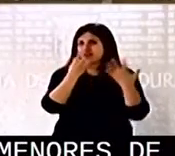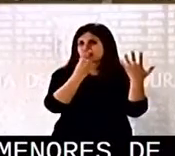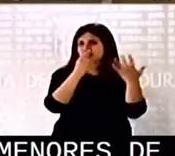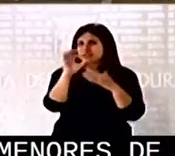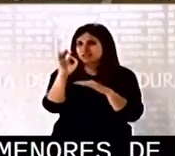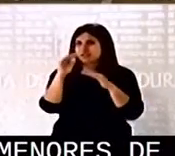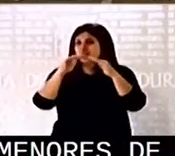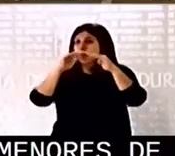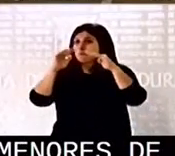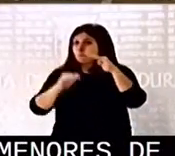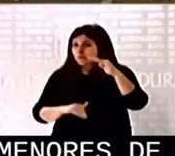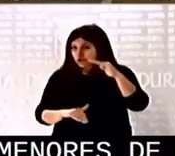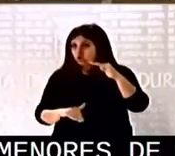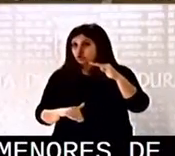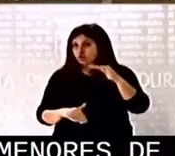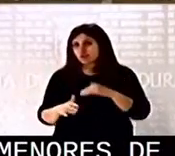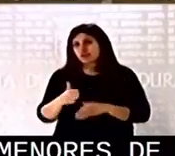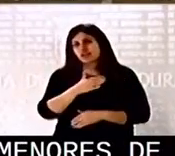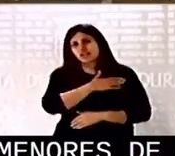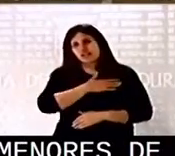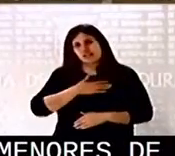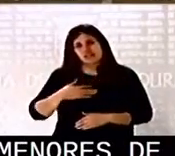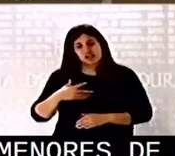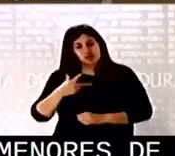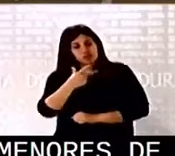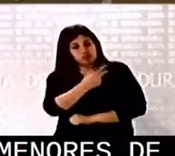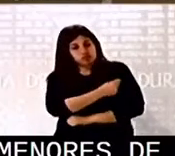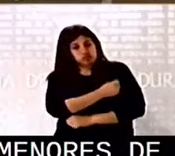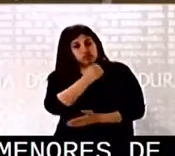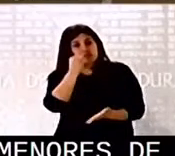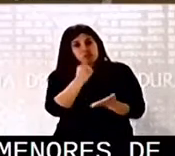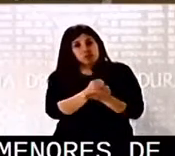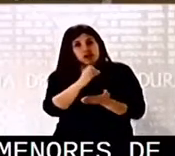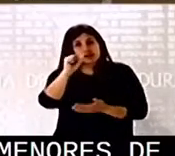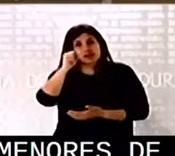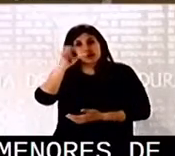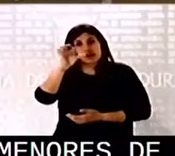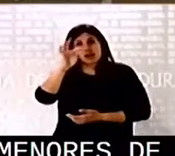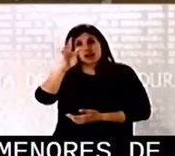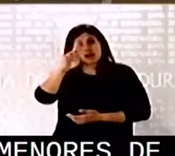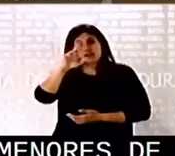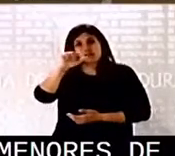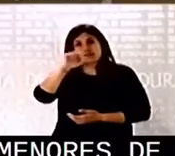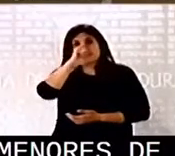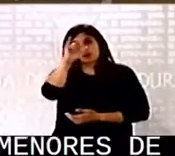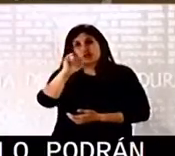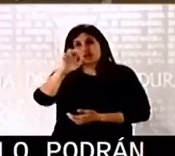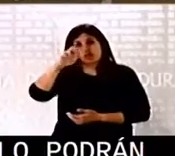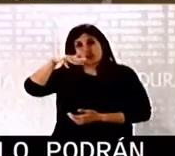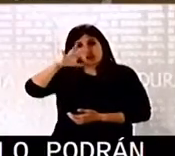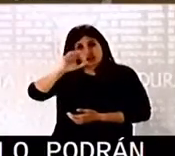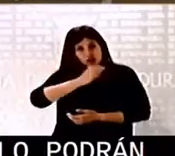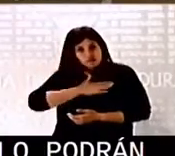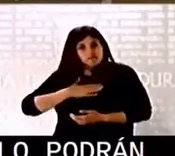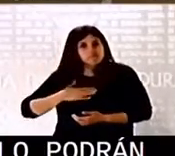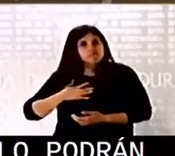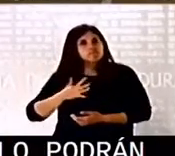quieren vacunarse con AstraZeneca, lo podrán hacer,